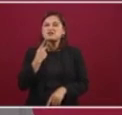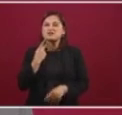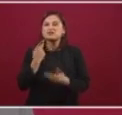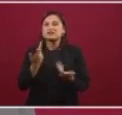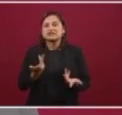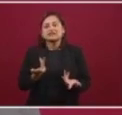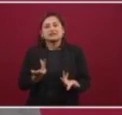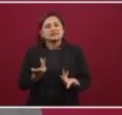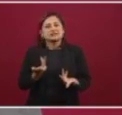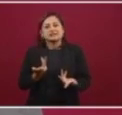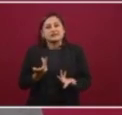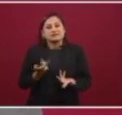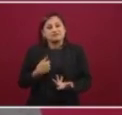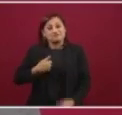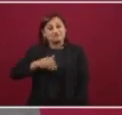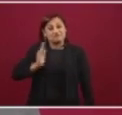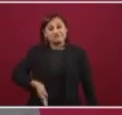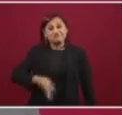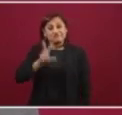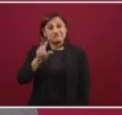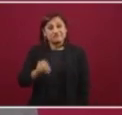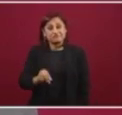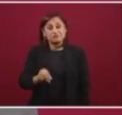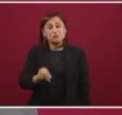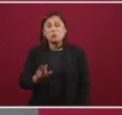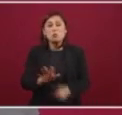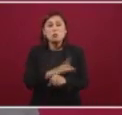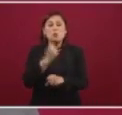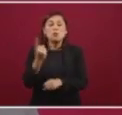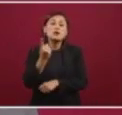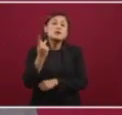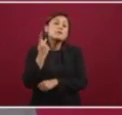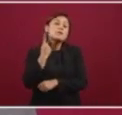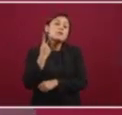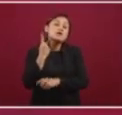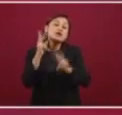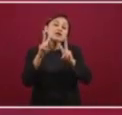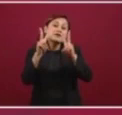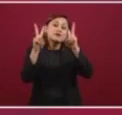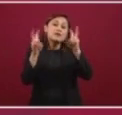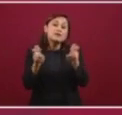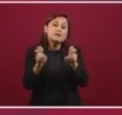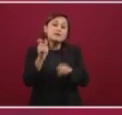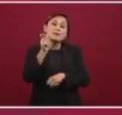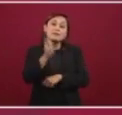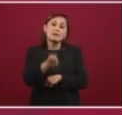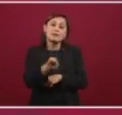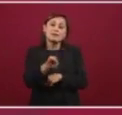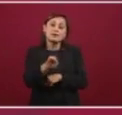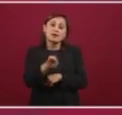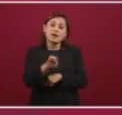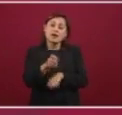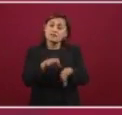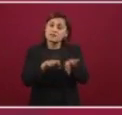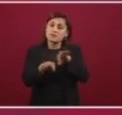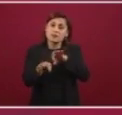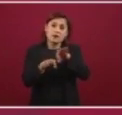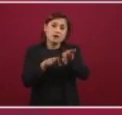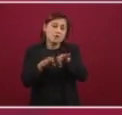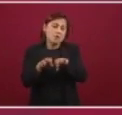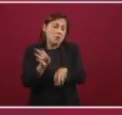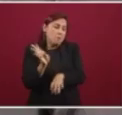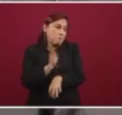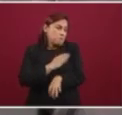Entonces, no acepto eso. La política es una actividad extraordinaria, o